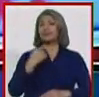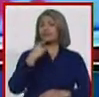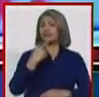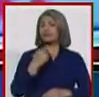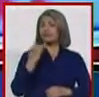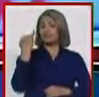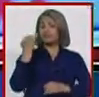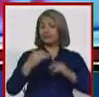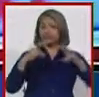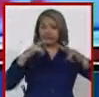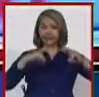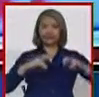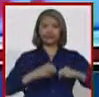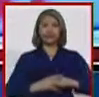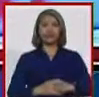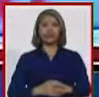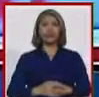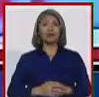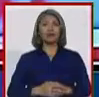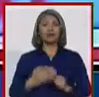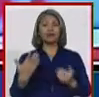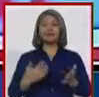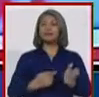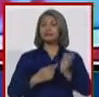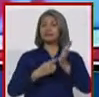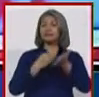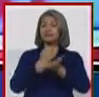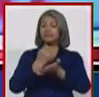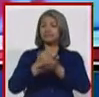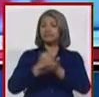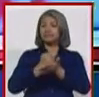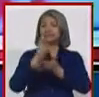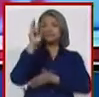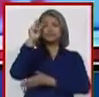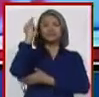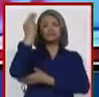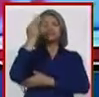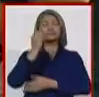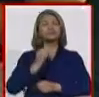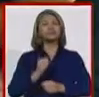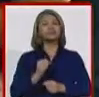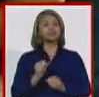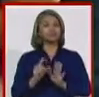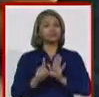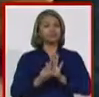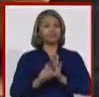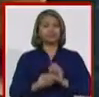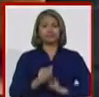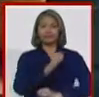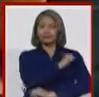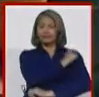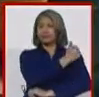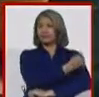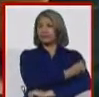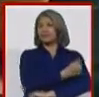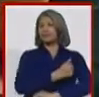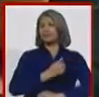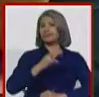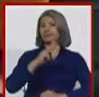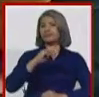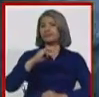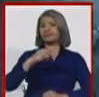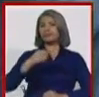de acuerdo a las últimas investigaciones él ha presentado un pasaporte mexicano legal las autoridades de inmigración del país